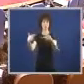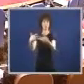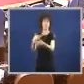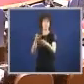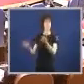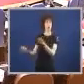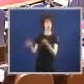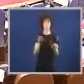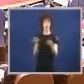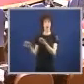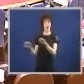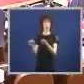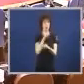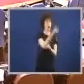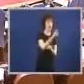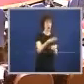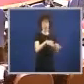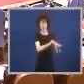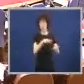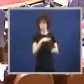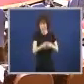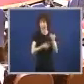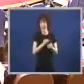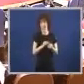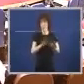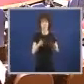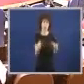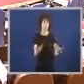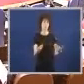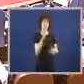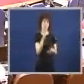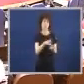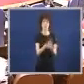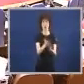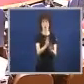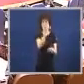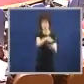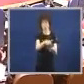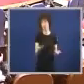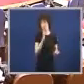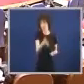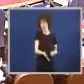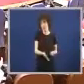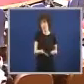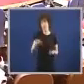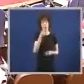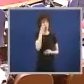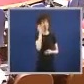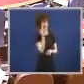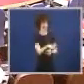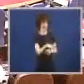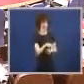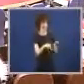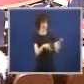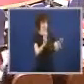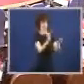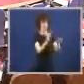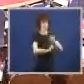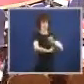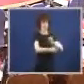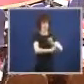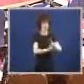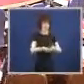e estirou das orellas. Puideron facelo porque era ano electoral. Ben, aquí temos que recoñecer, desde logo, que esta estrategia de